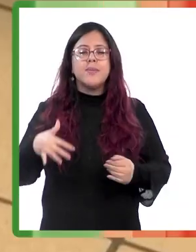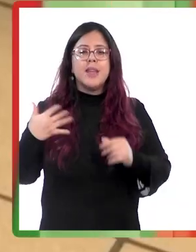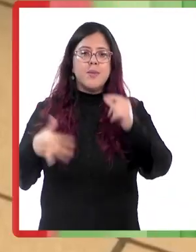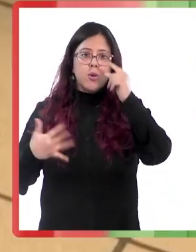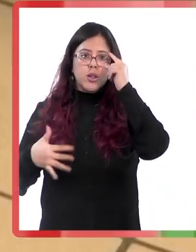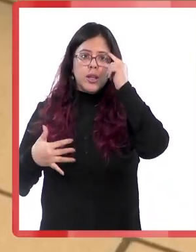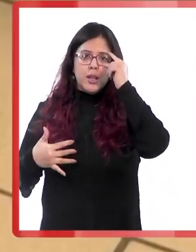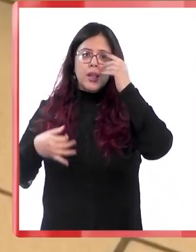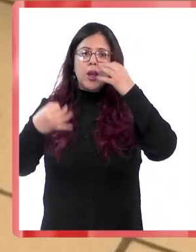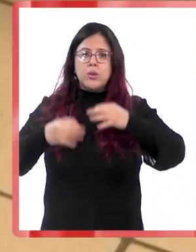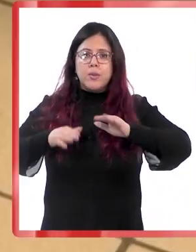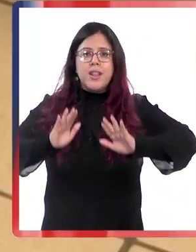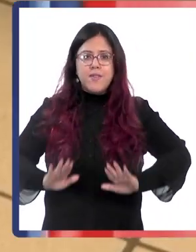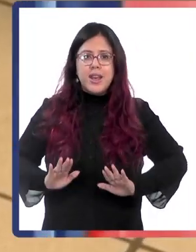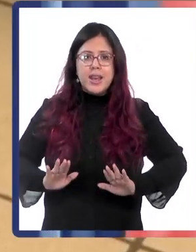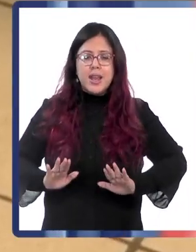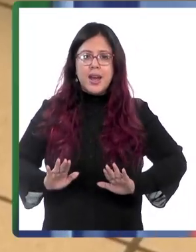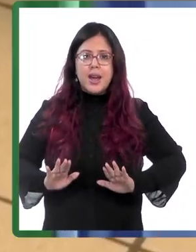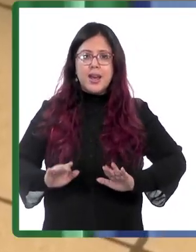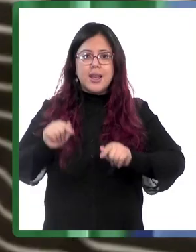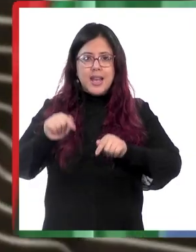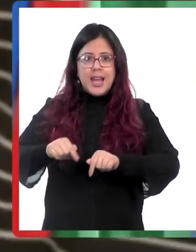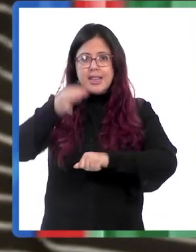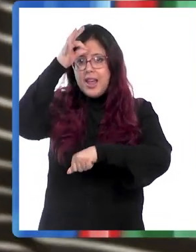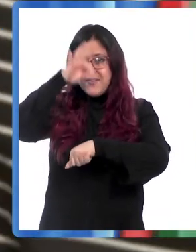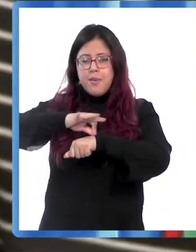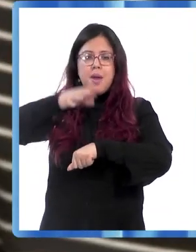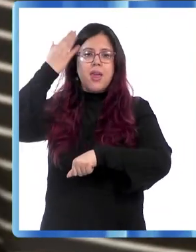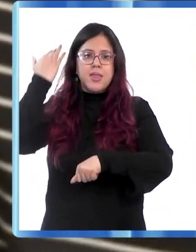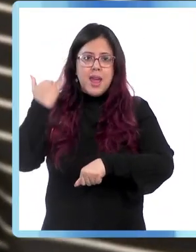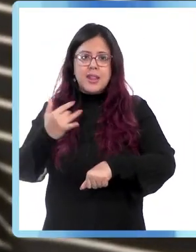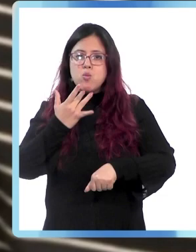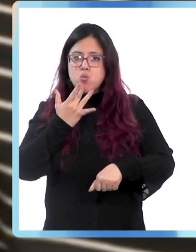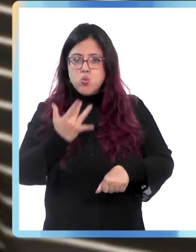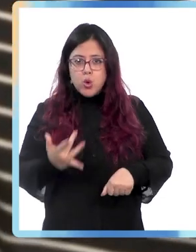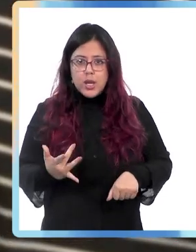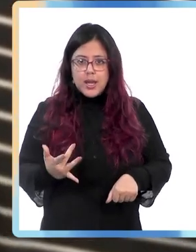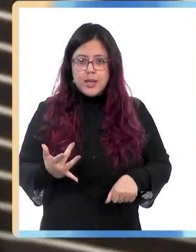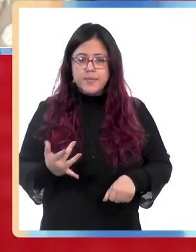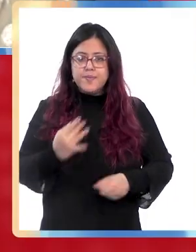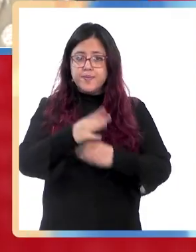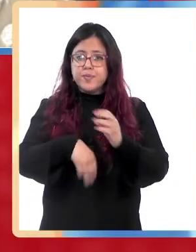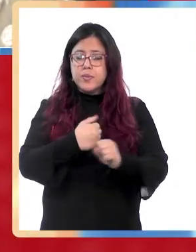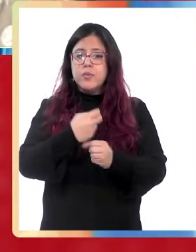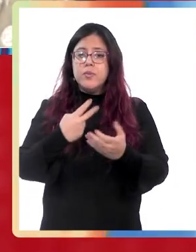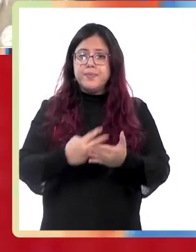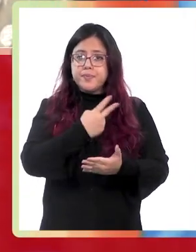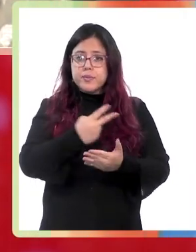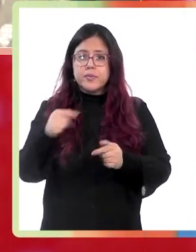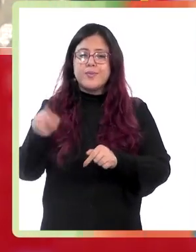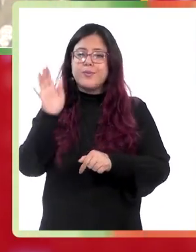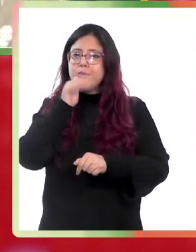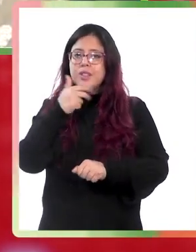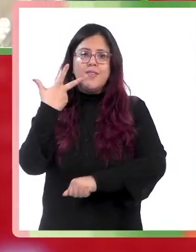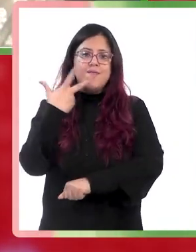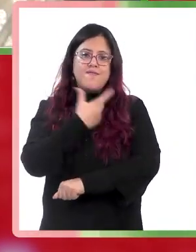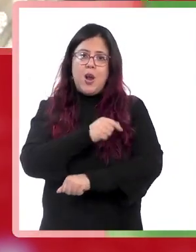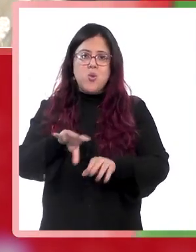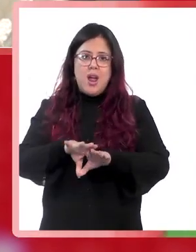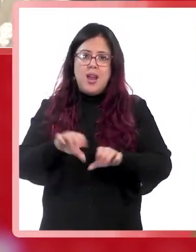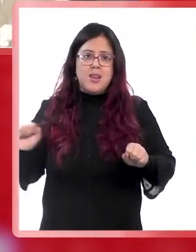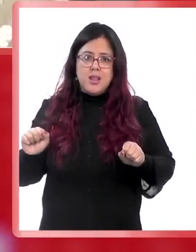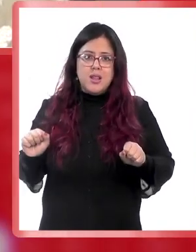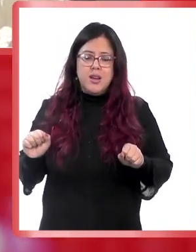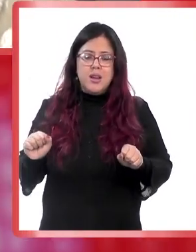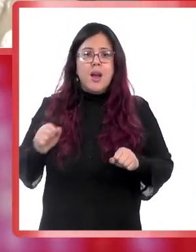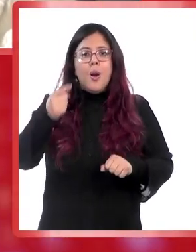bastante importante para frenar el brote anterior, porque en el 2022 no teníamos vacunas listas